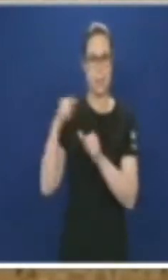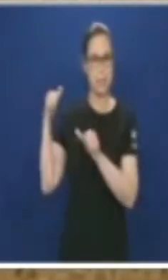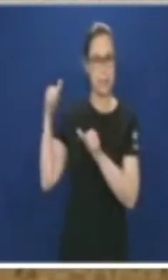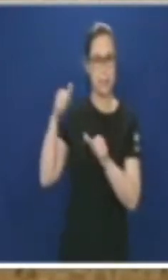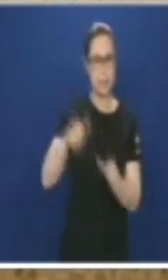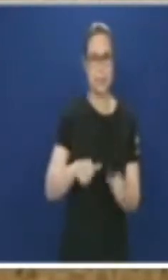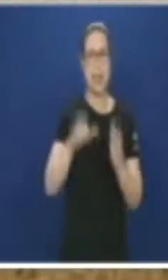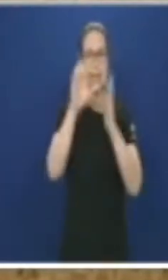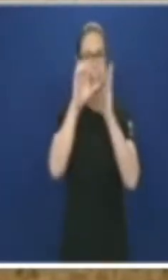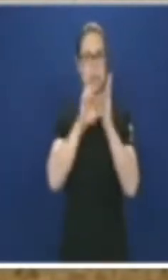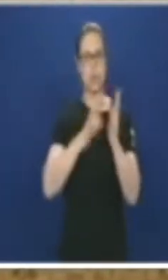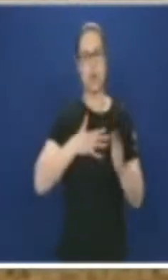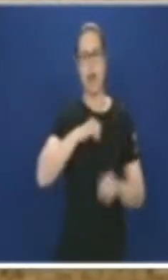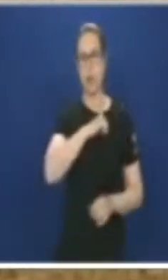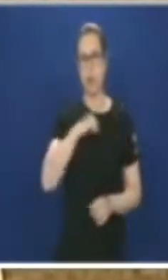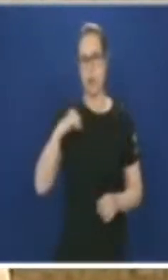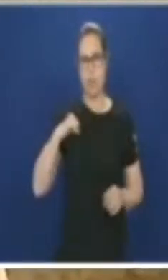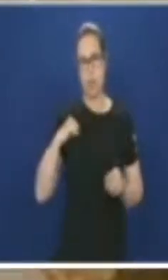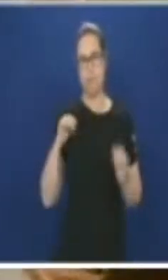de Autonomía.